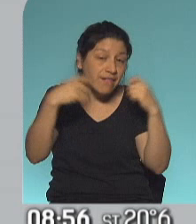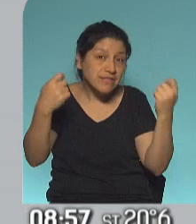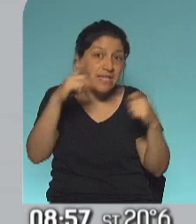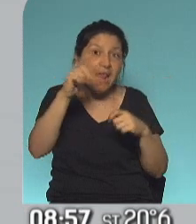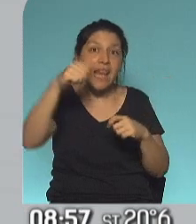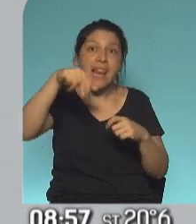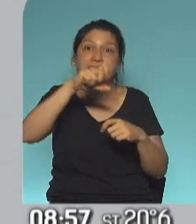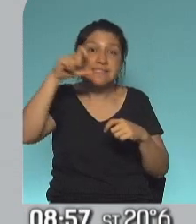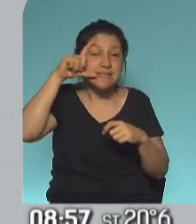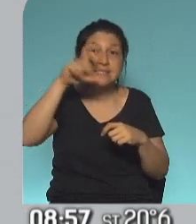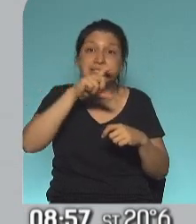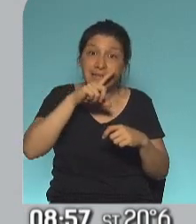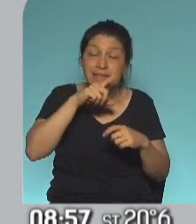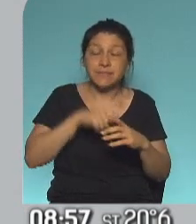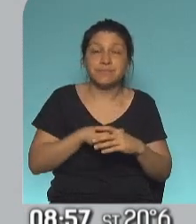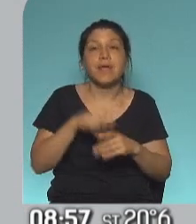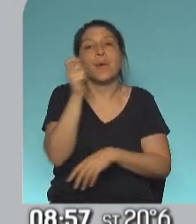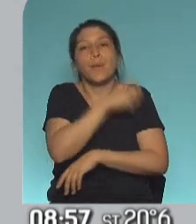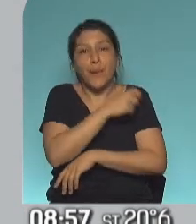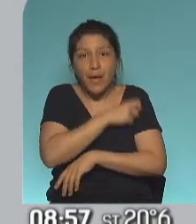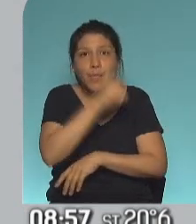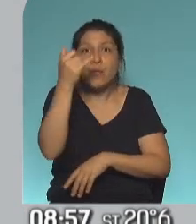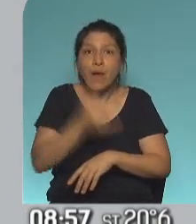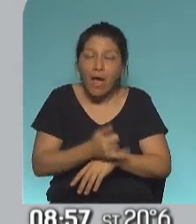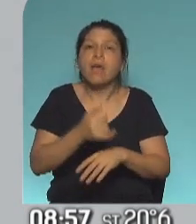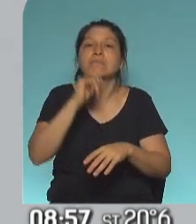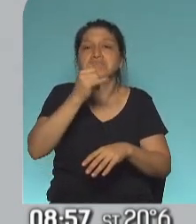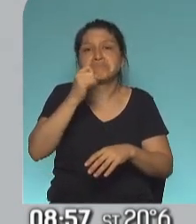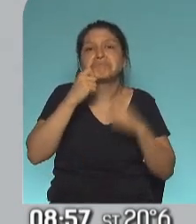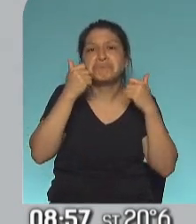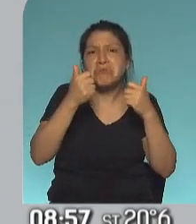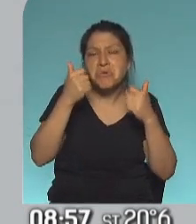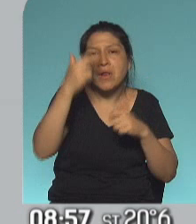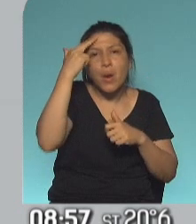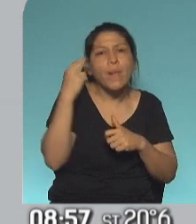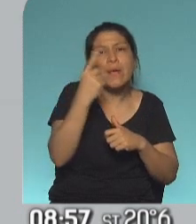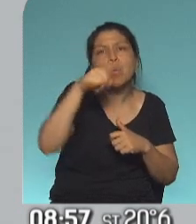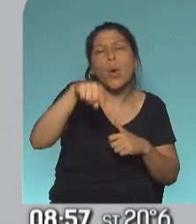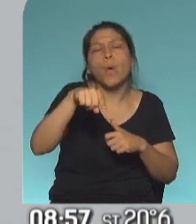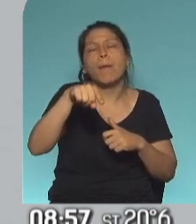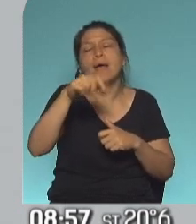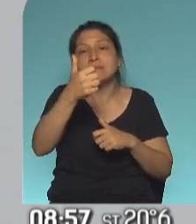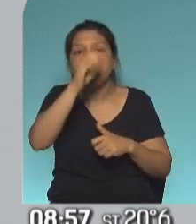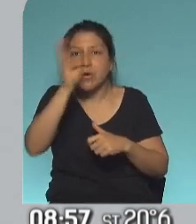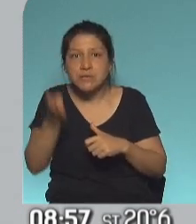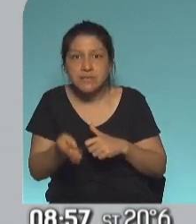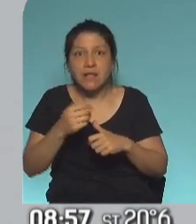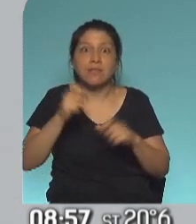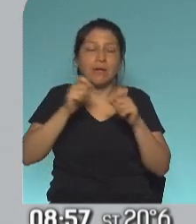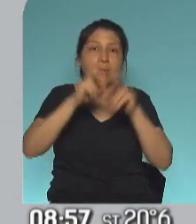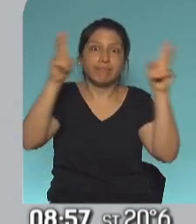la sputnik ve tiene una eficacia del 90 y 1.6 por ciento con signos de